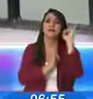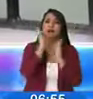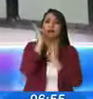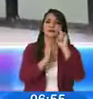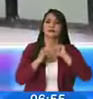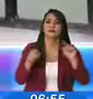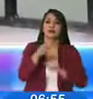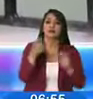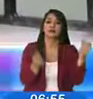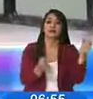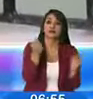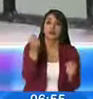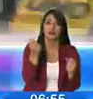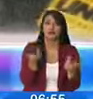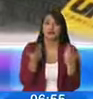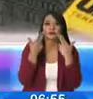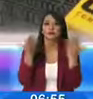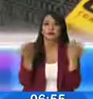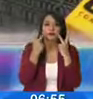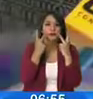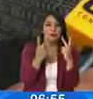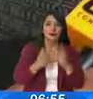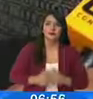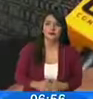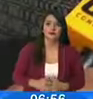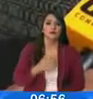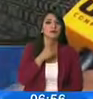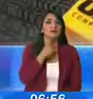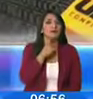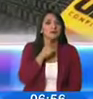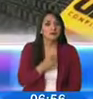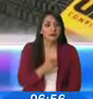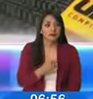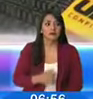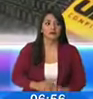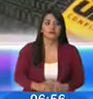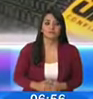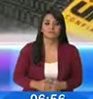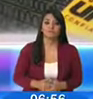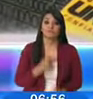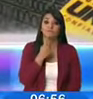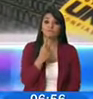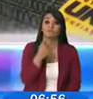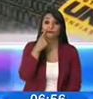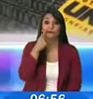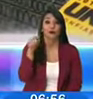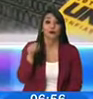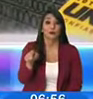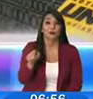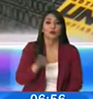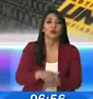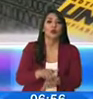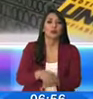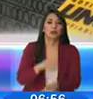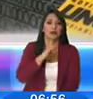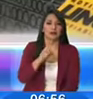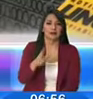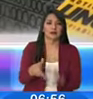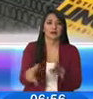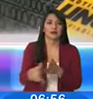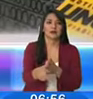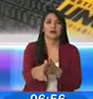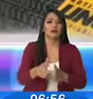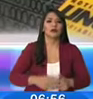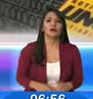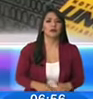que se la chofer está ahí, ya no vio nada. Sí, horrible, oiga. Dice que el señor es que ha tenido la culpa, se ha pasado, dicen